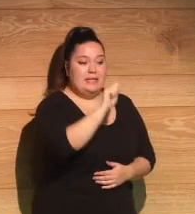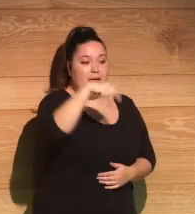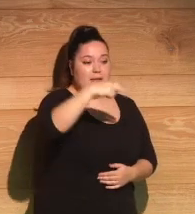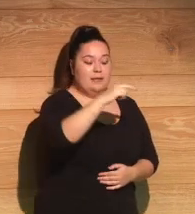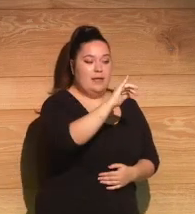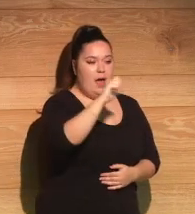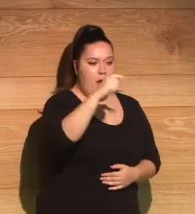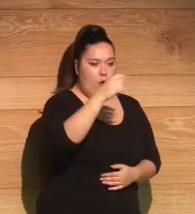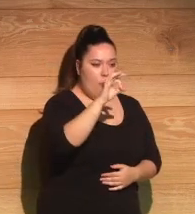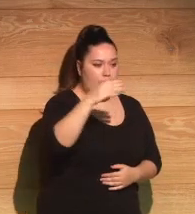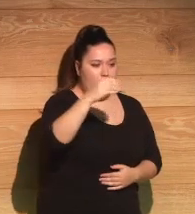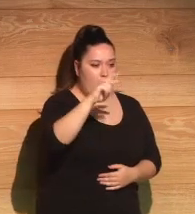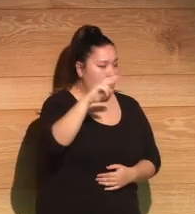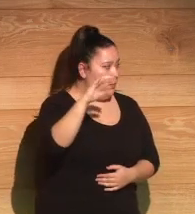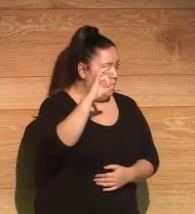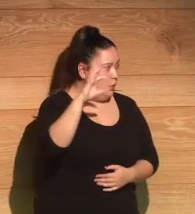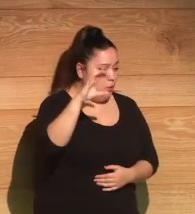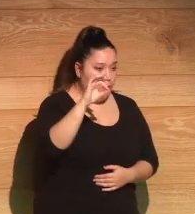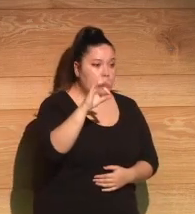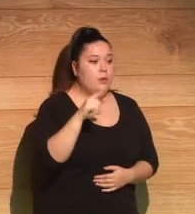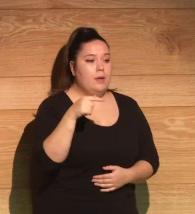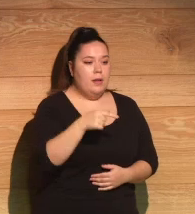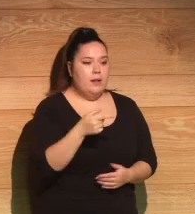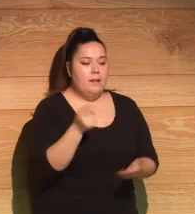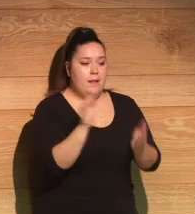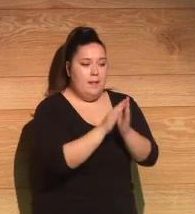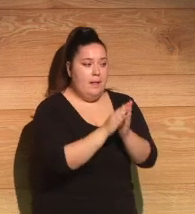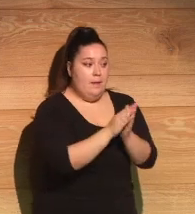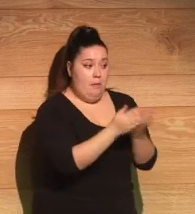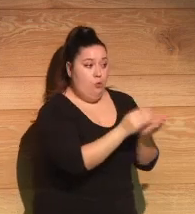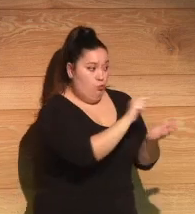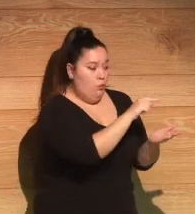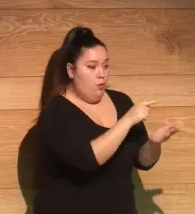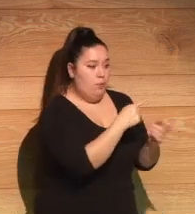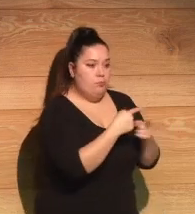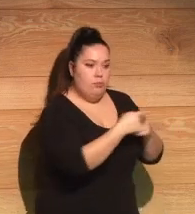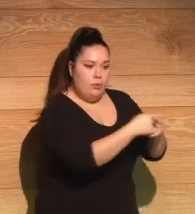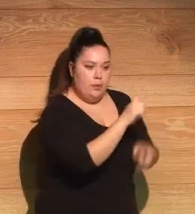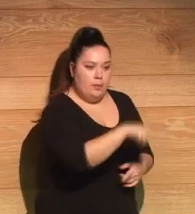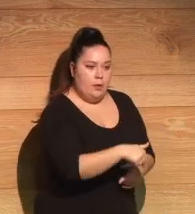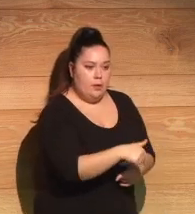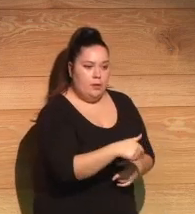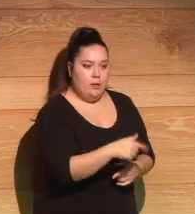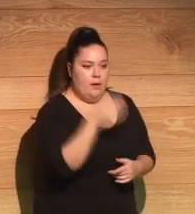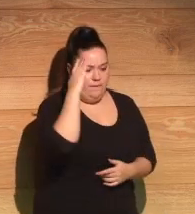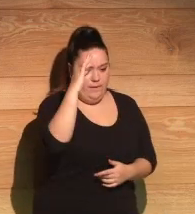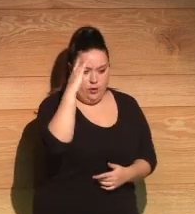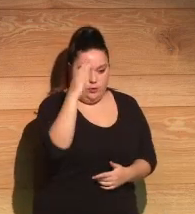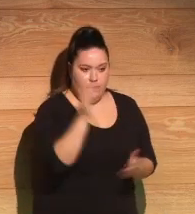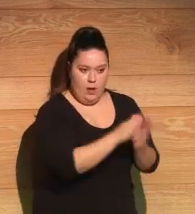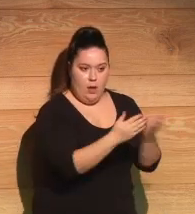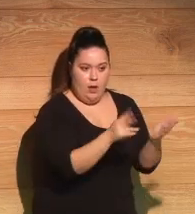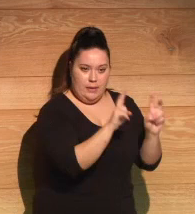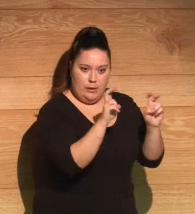ha publicado sobre la pandemia y que tiene una intervención en un libro que yo creo que también Fernando ha colaborado en él, que se llama Covidosofía, en el que